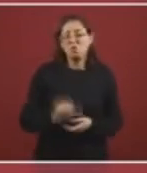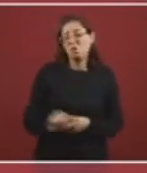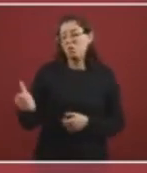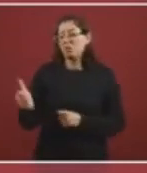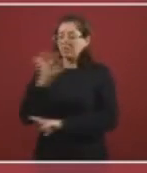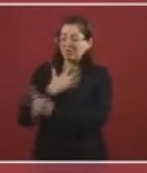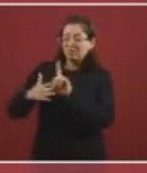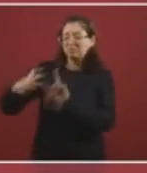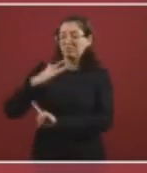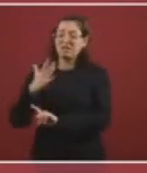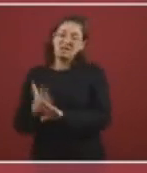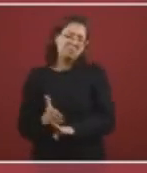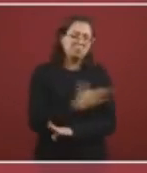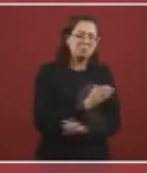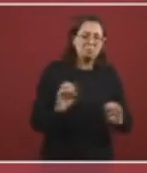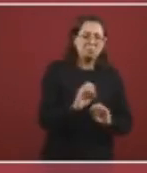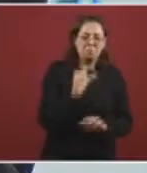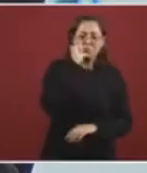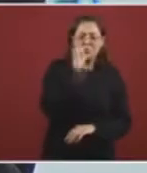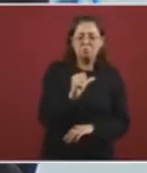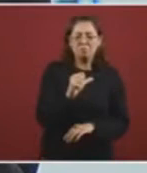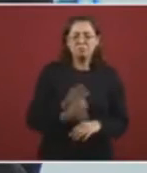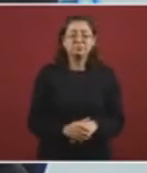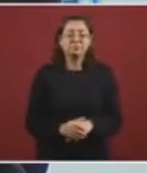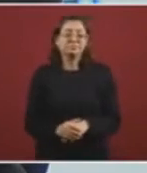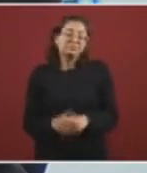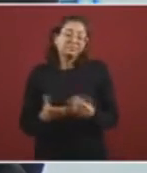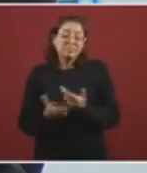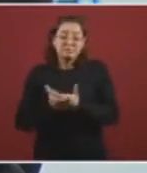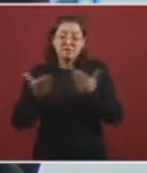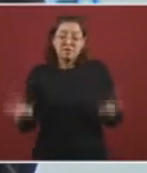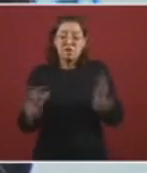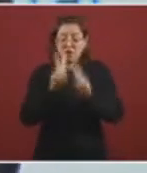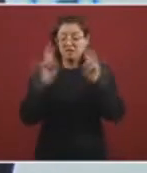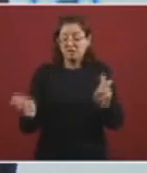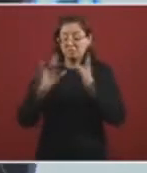condiciones que no existían anteriormente. Lo de las redes sociales fue